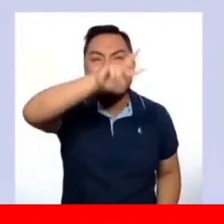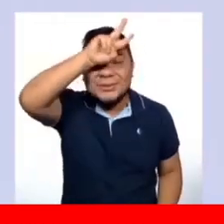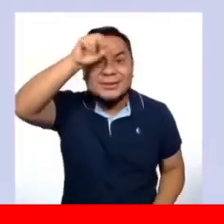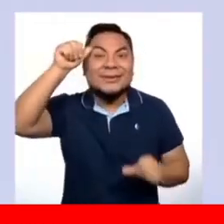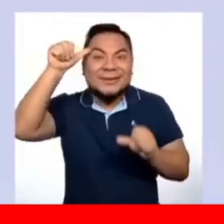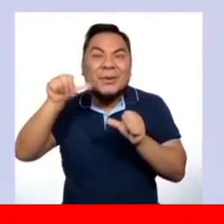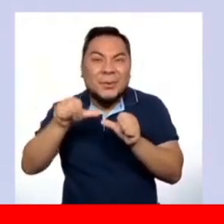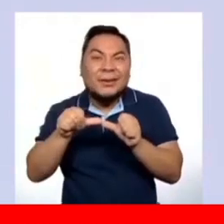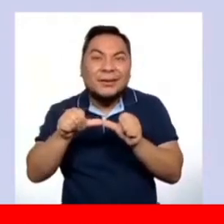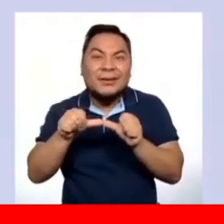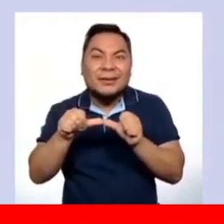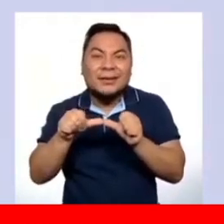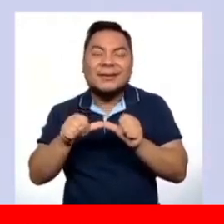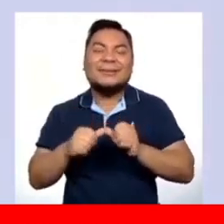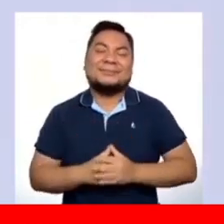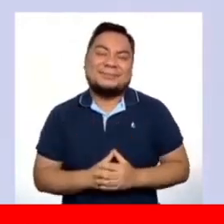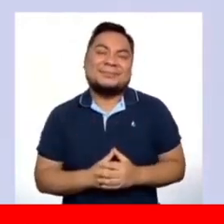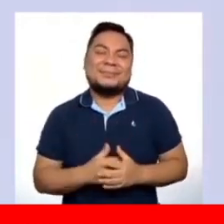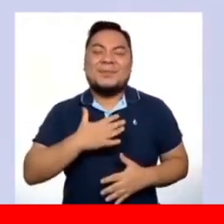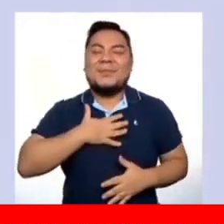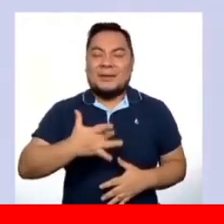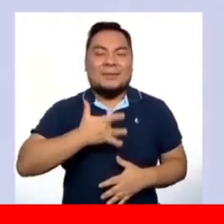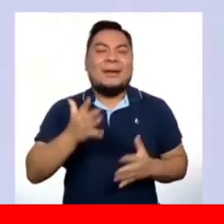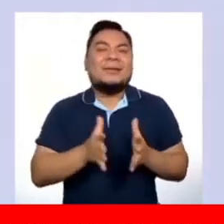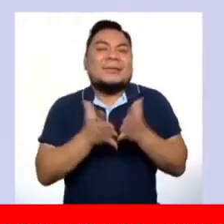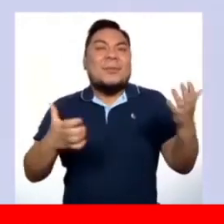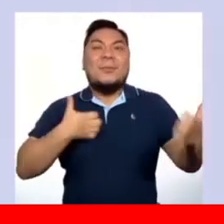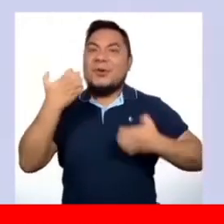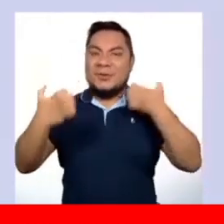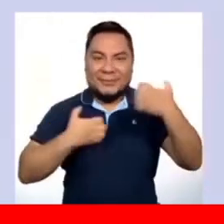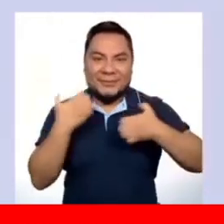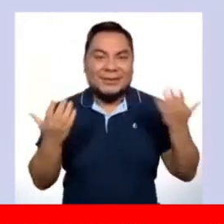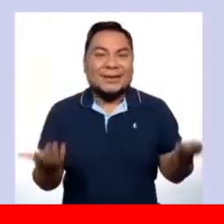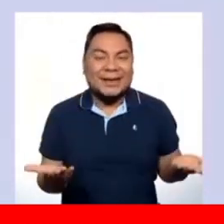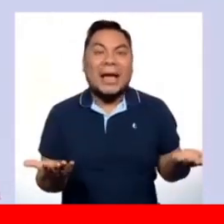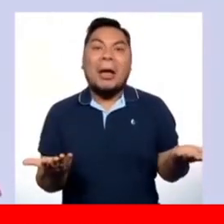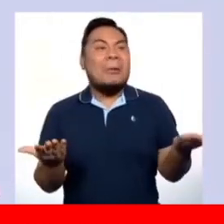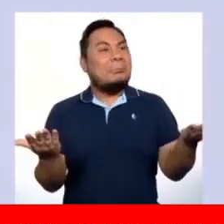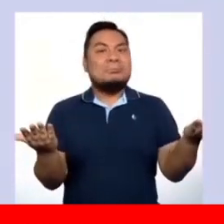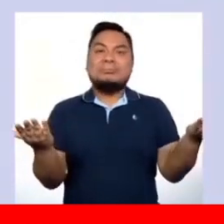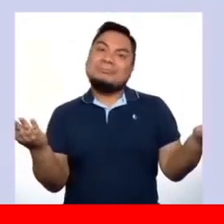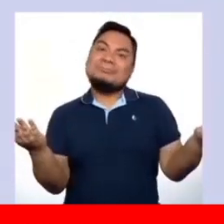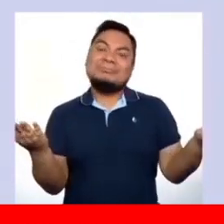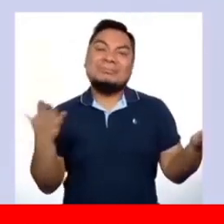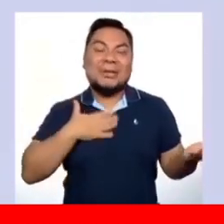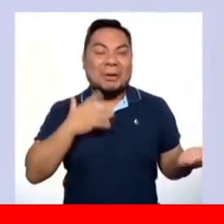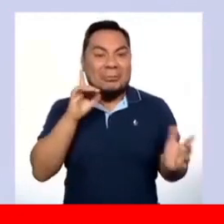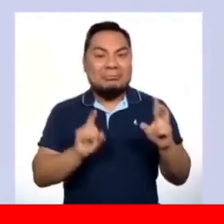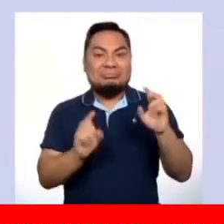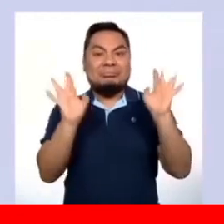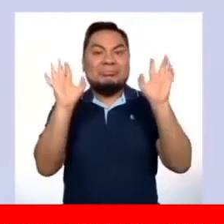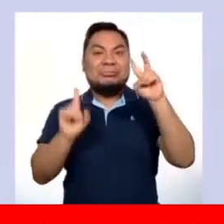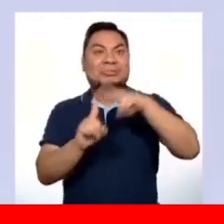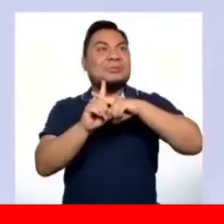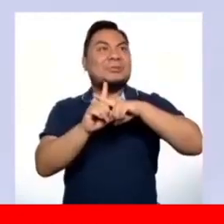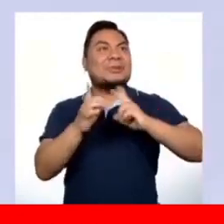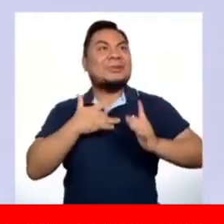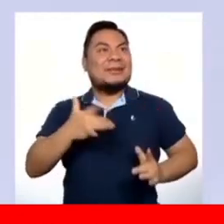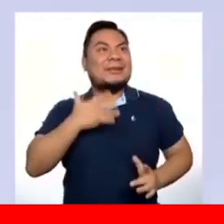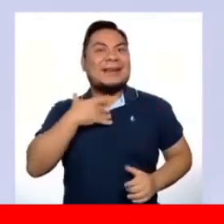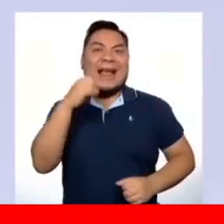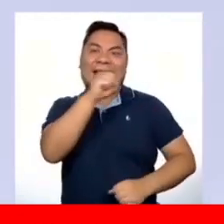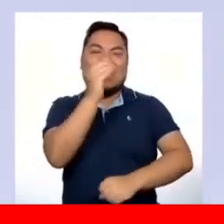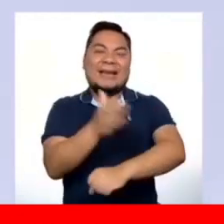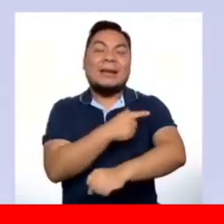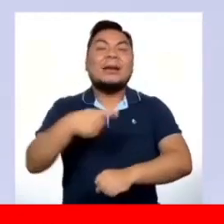recuerdan? ¡Sí! Me siento tan emocionada que así, de repente, me ha provocado cantar.